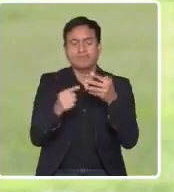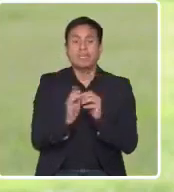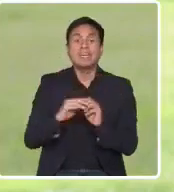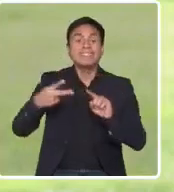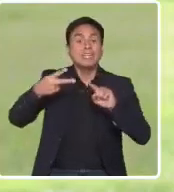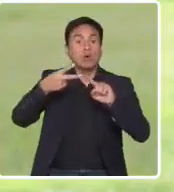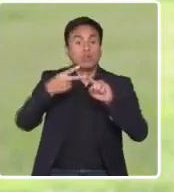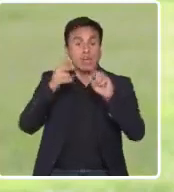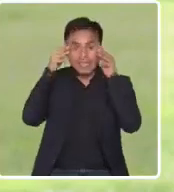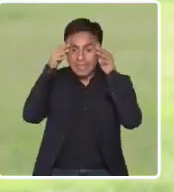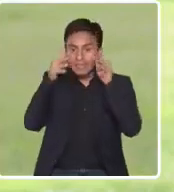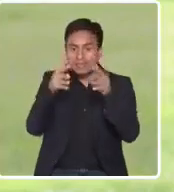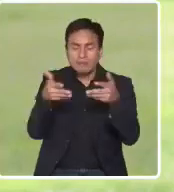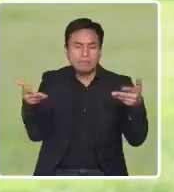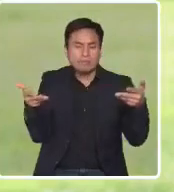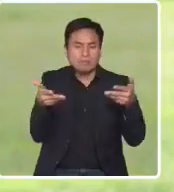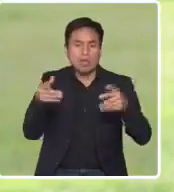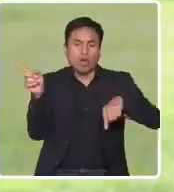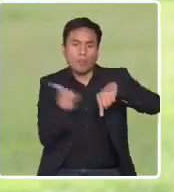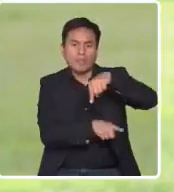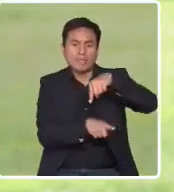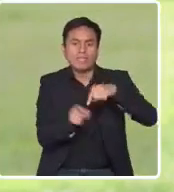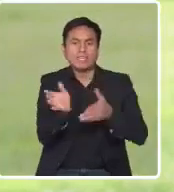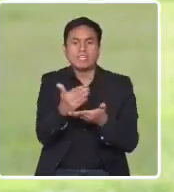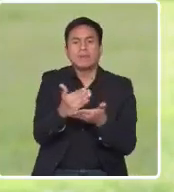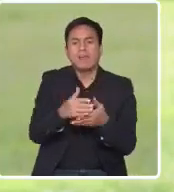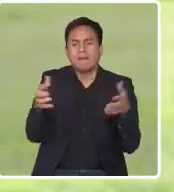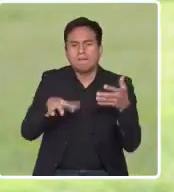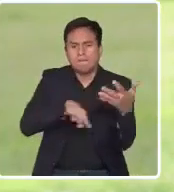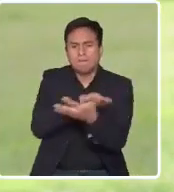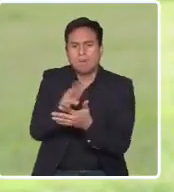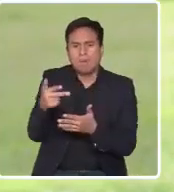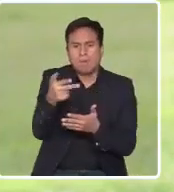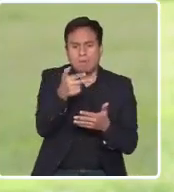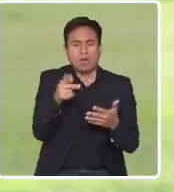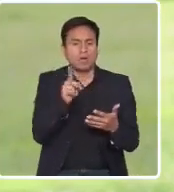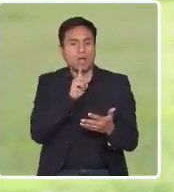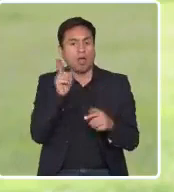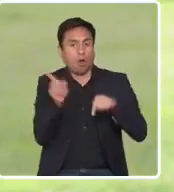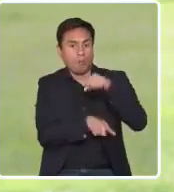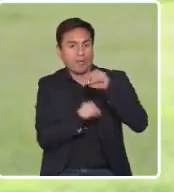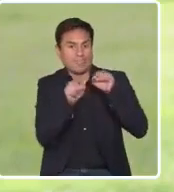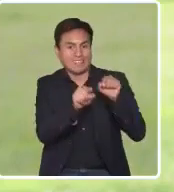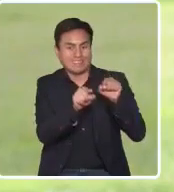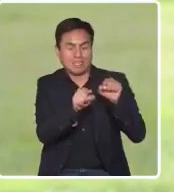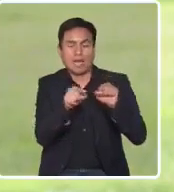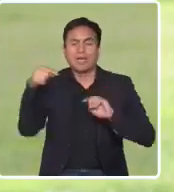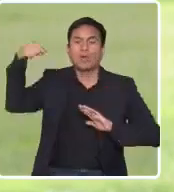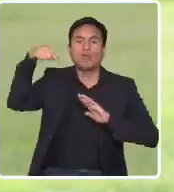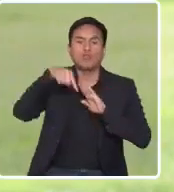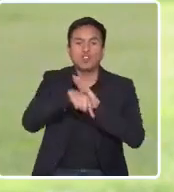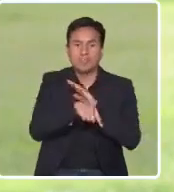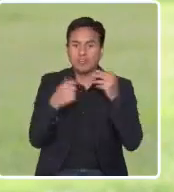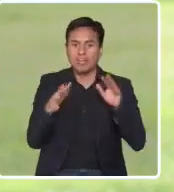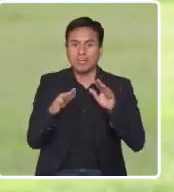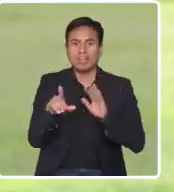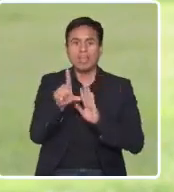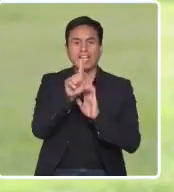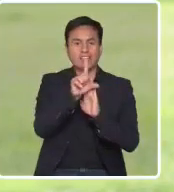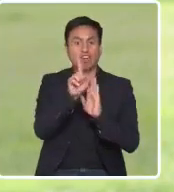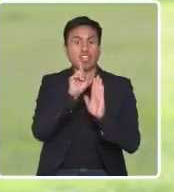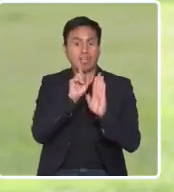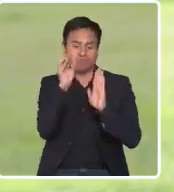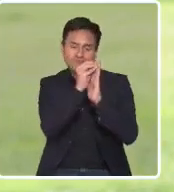Una segunda línea tiene que ver con combatir el crimen organizado y las armas. Y ahí hemos profundizado la